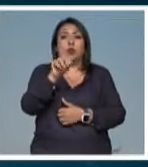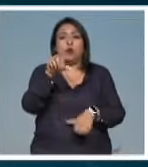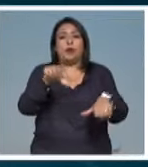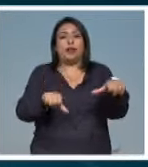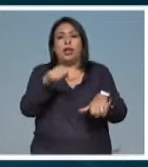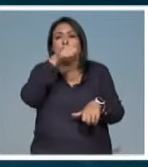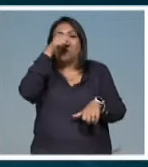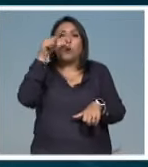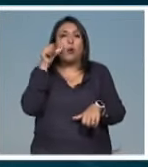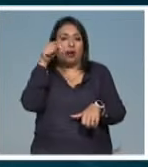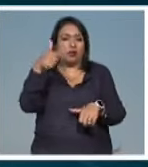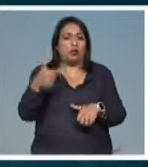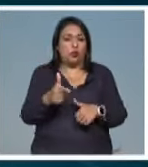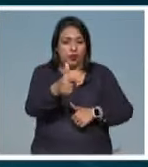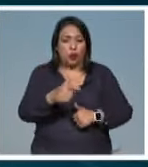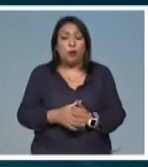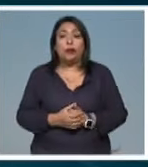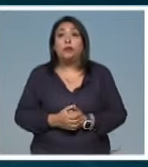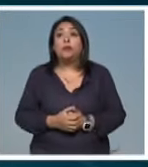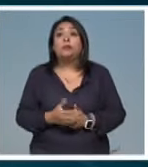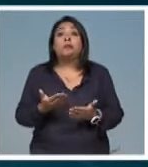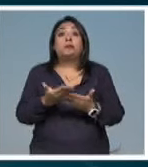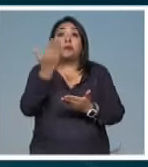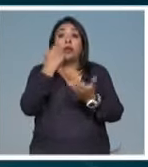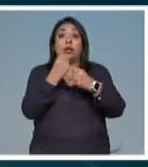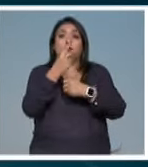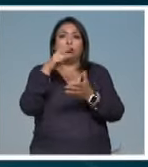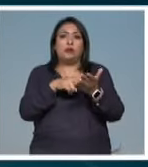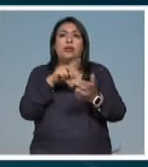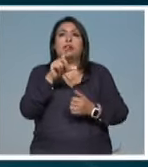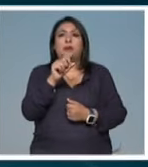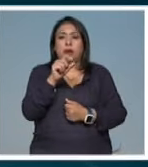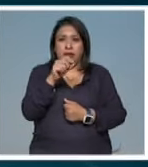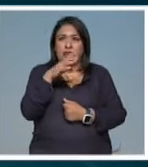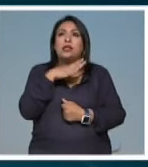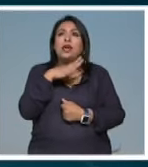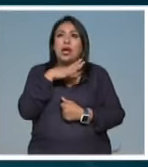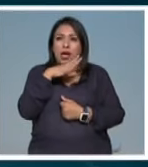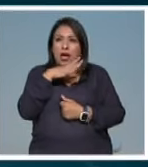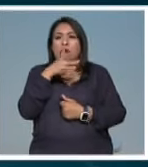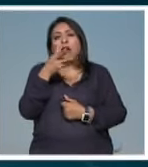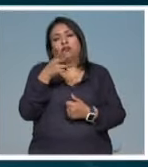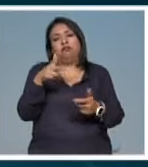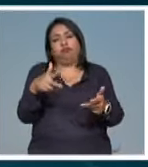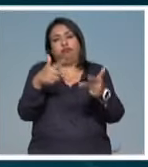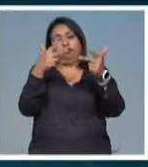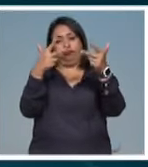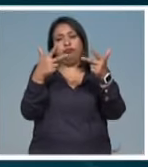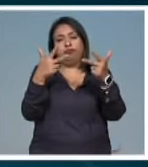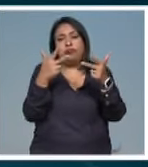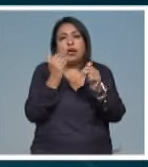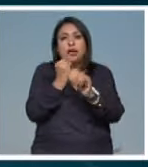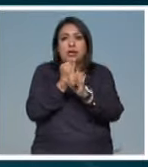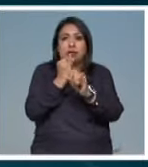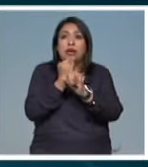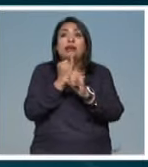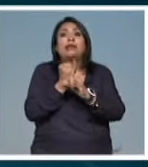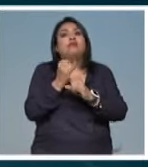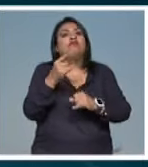Juárez de Guanajuato. Desde el 2020 tuvimos una edición virtual, fuimos